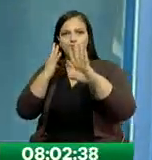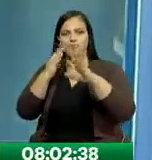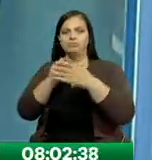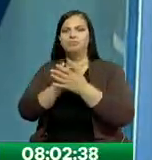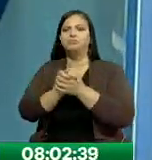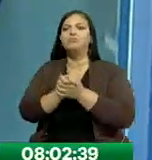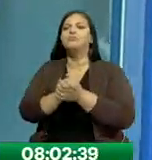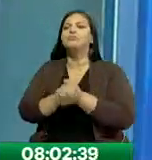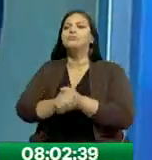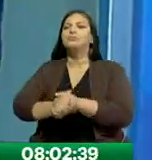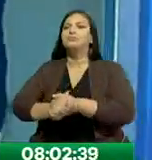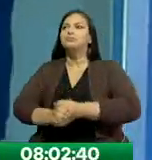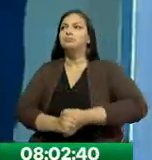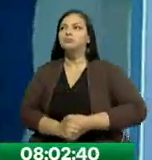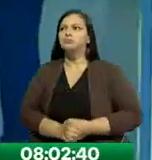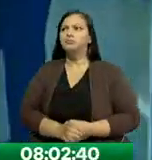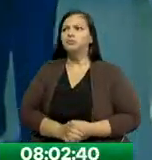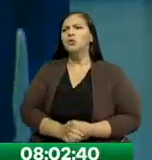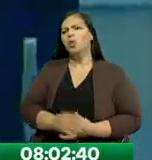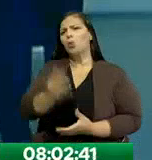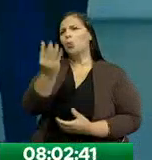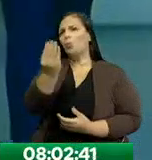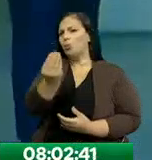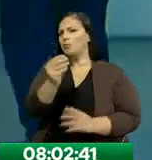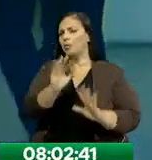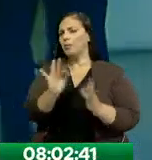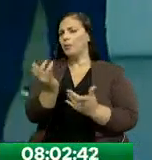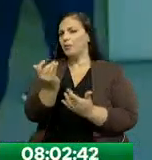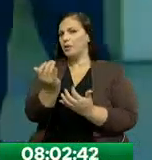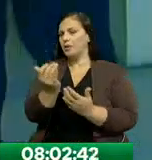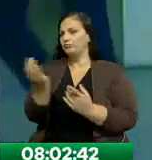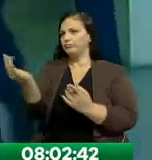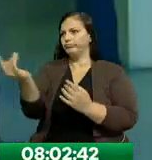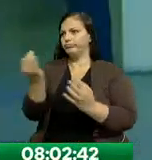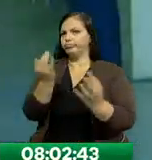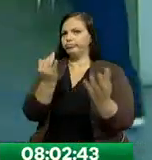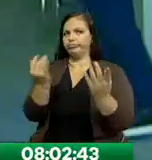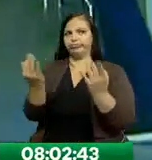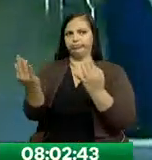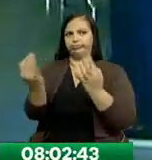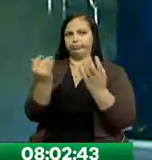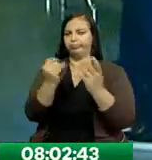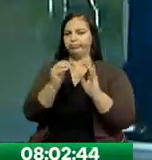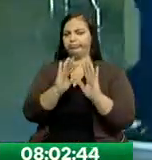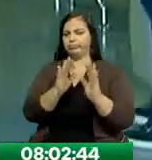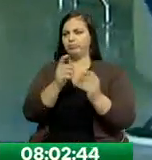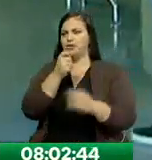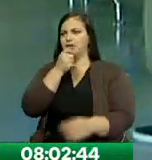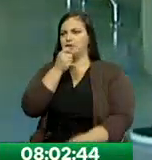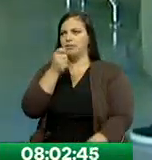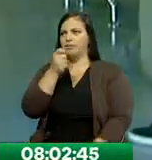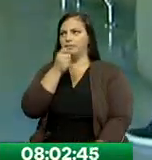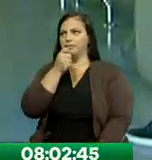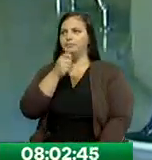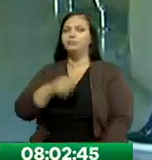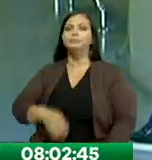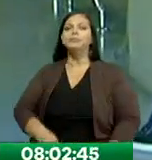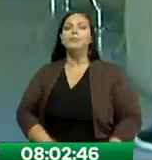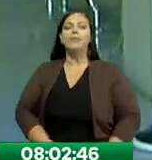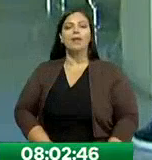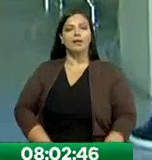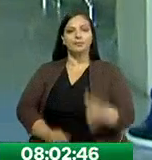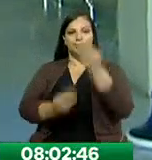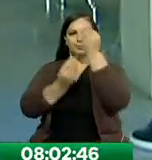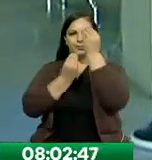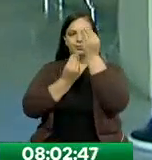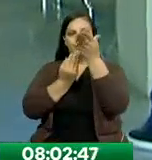Pero en pocos momentos llegan más personas y ellos también cogen turno y salen a conversar con nosotros. El asunto, mi querido José Luis y queridos amigos televidentes, es que